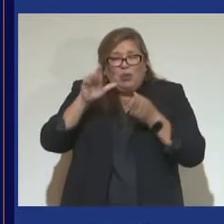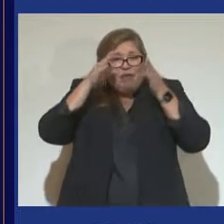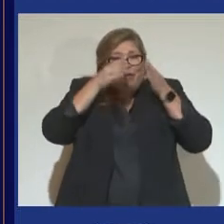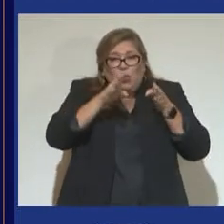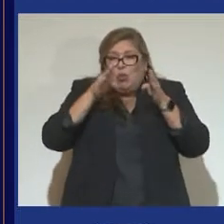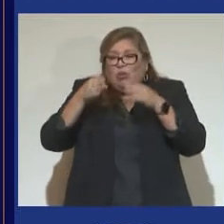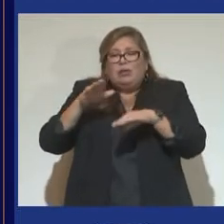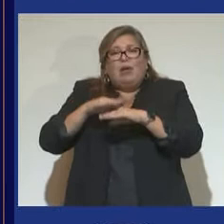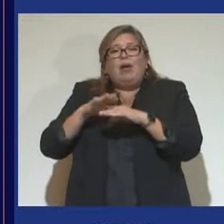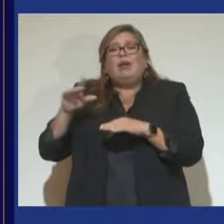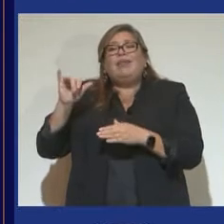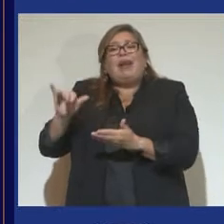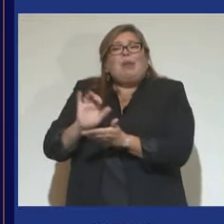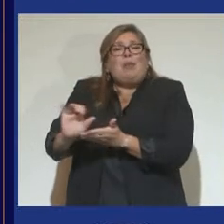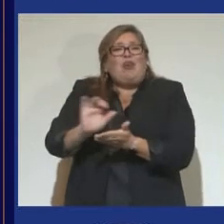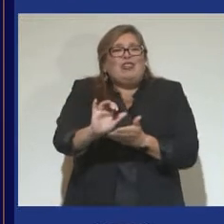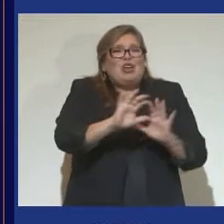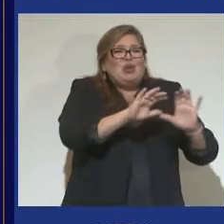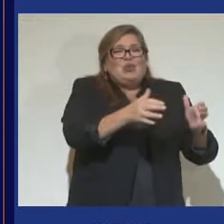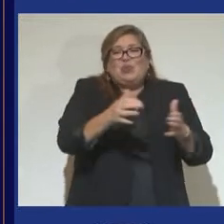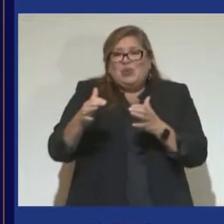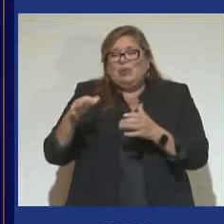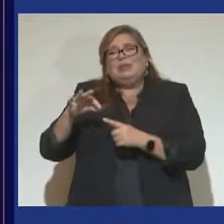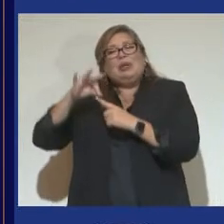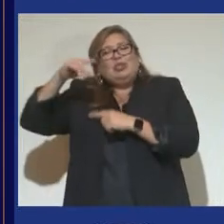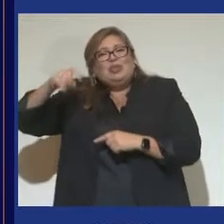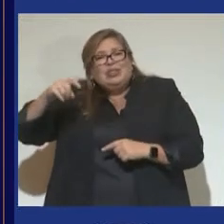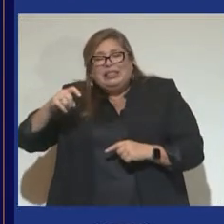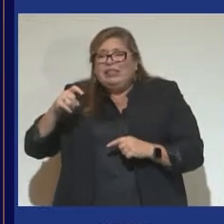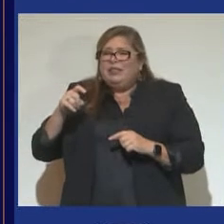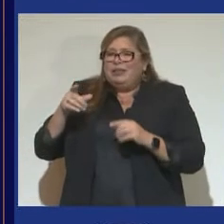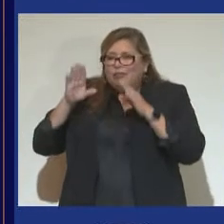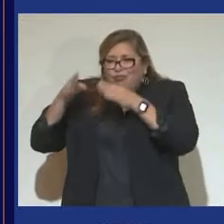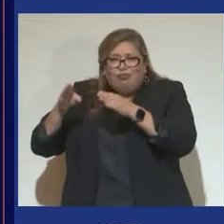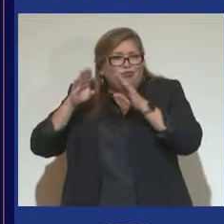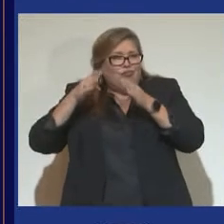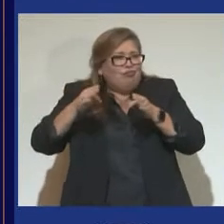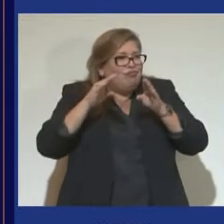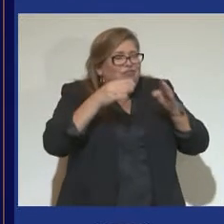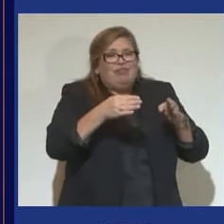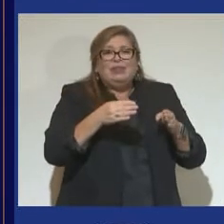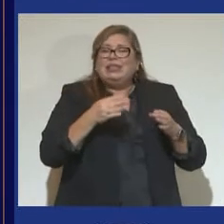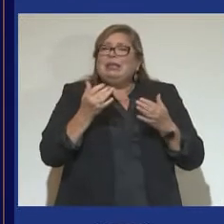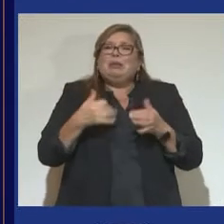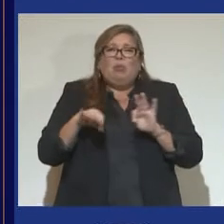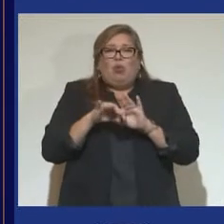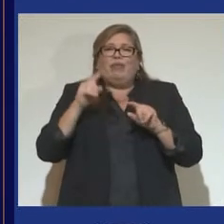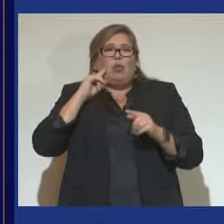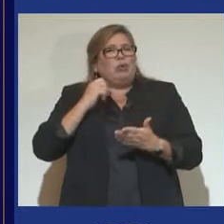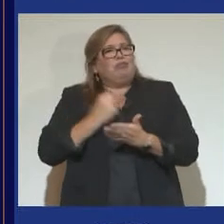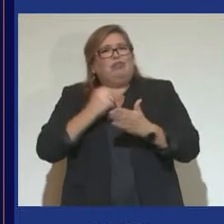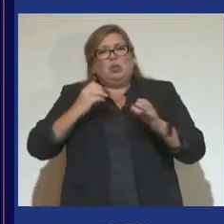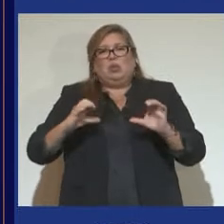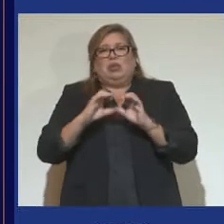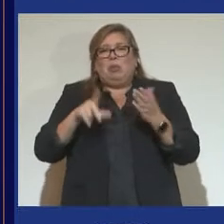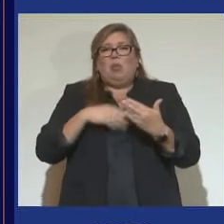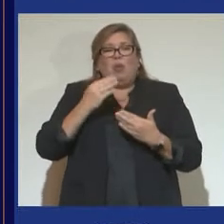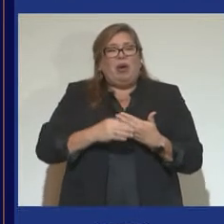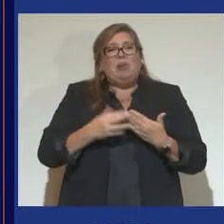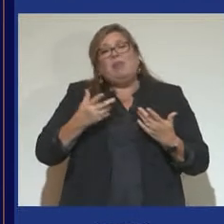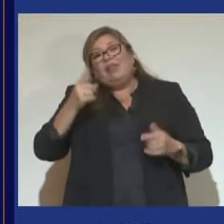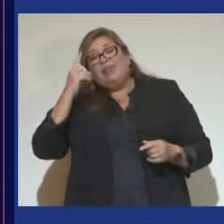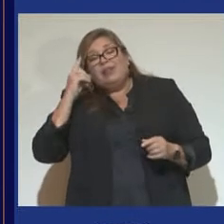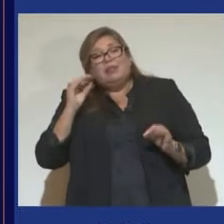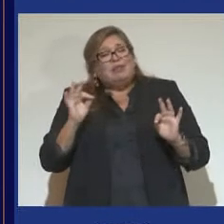los maestros golden state ayuda a programas de residencia para maestros y profesores un programa programa de credenciales